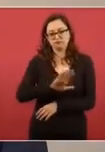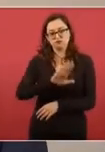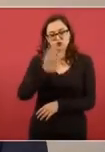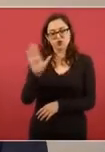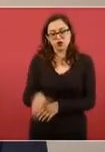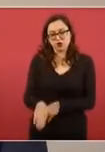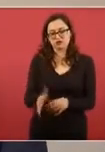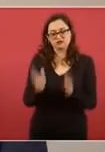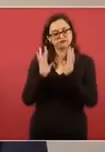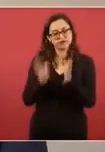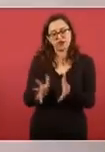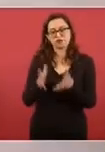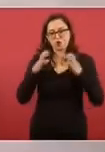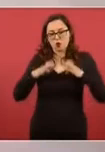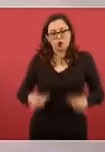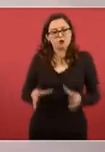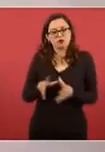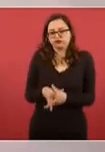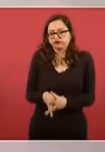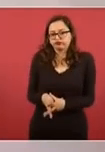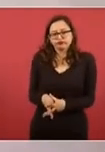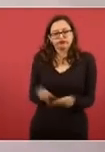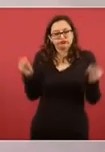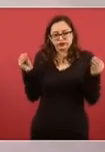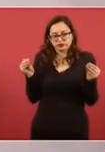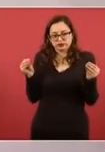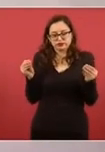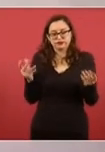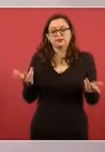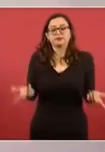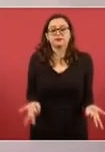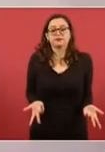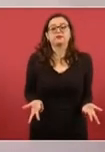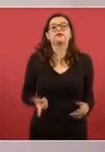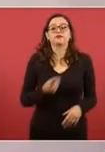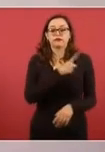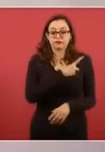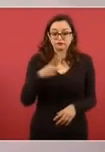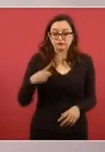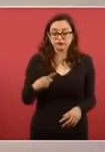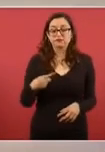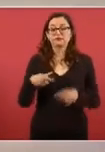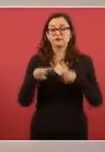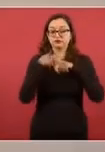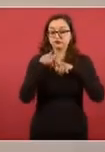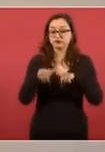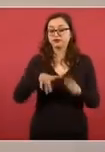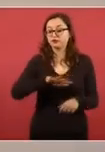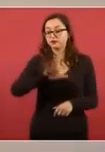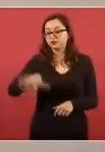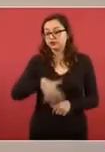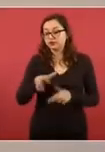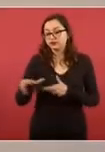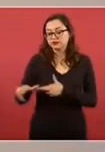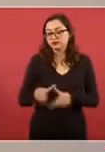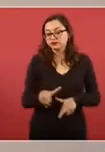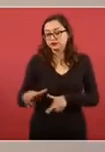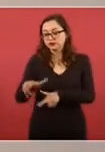en Azcala, municipio de Cocula, en la barranca de Tonalapa,